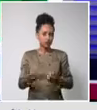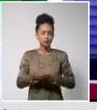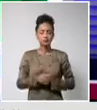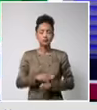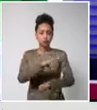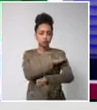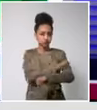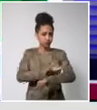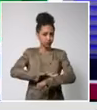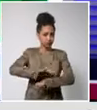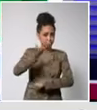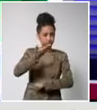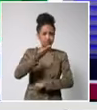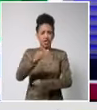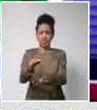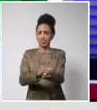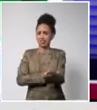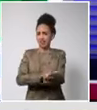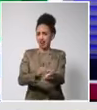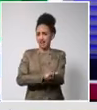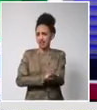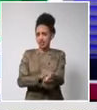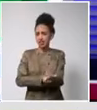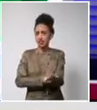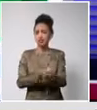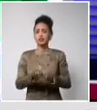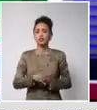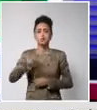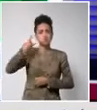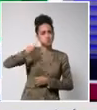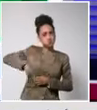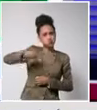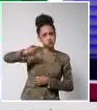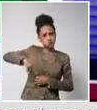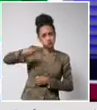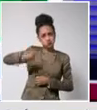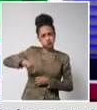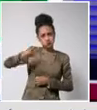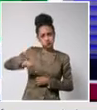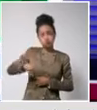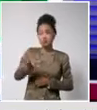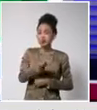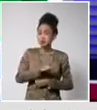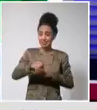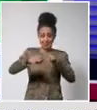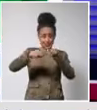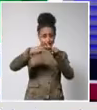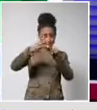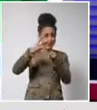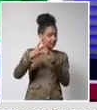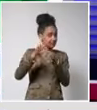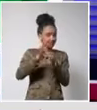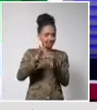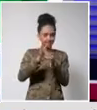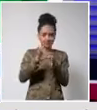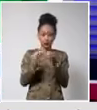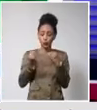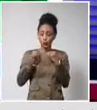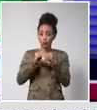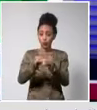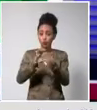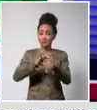hipertensión arterial, diabetes mellitus, obesidad, factores de mal